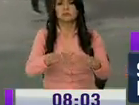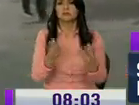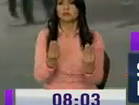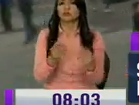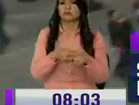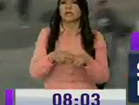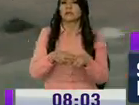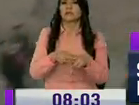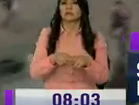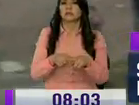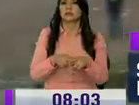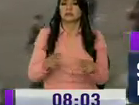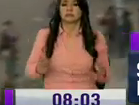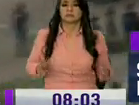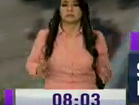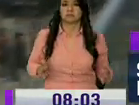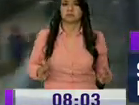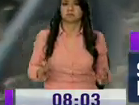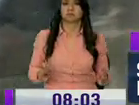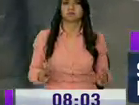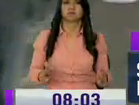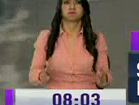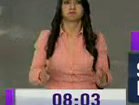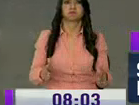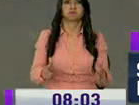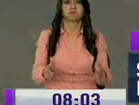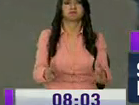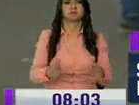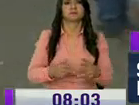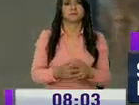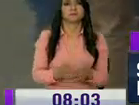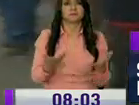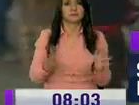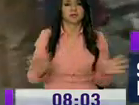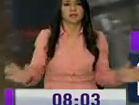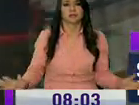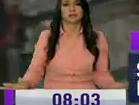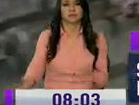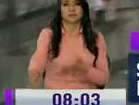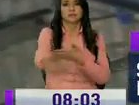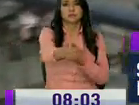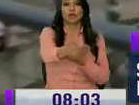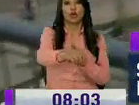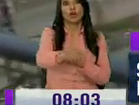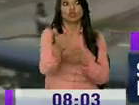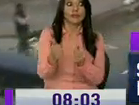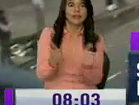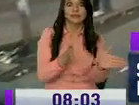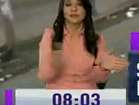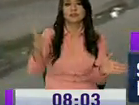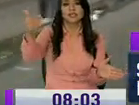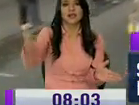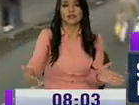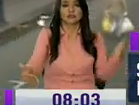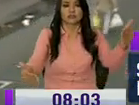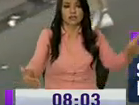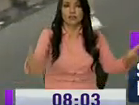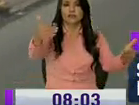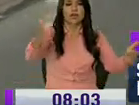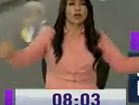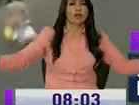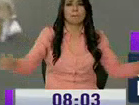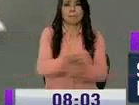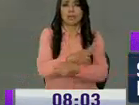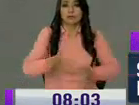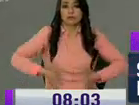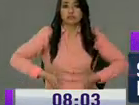muchos taxis estacionados. Ustedes pueden ver, ya se está cerrando otro desvío, van a cerrar completamente